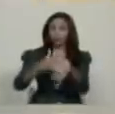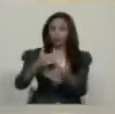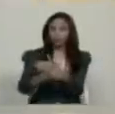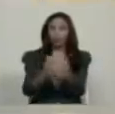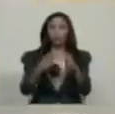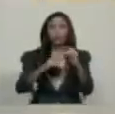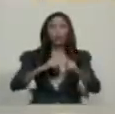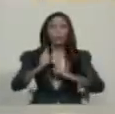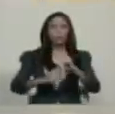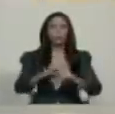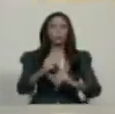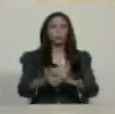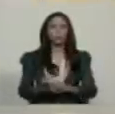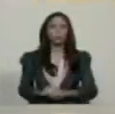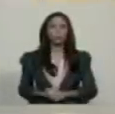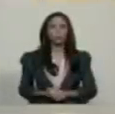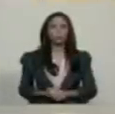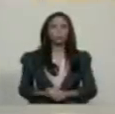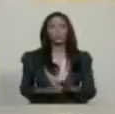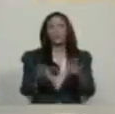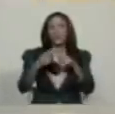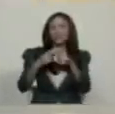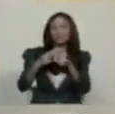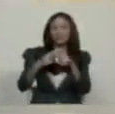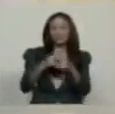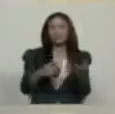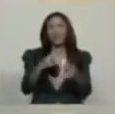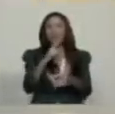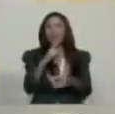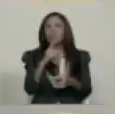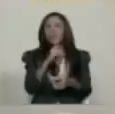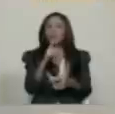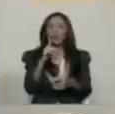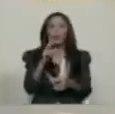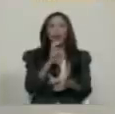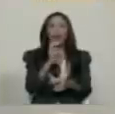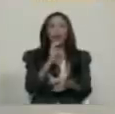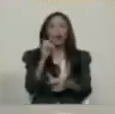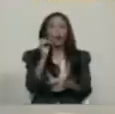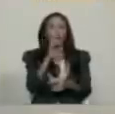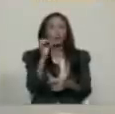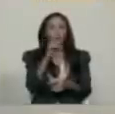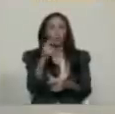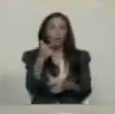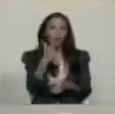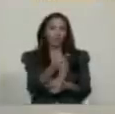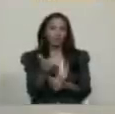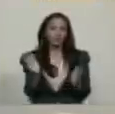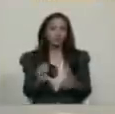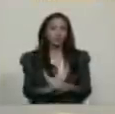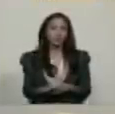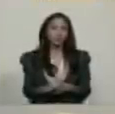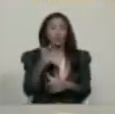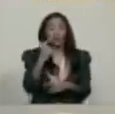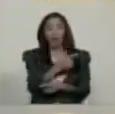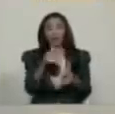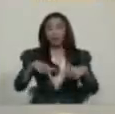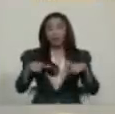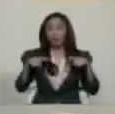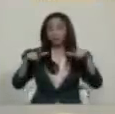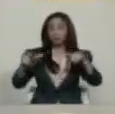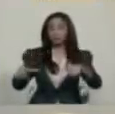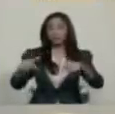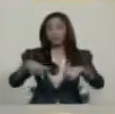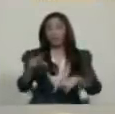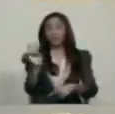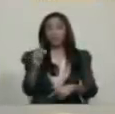productivos. En este caso el coltán, el oro azul lo llaman. Venezuela debe saber que estamos certificando una